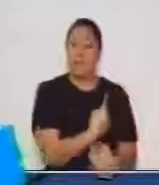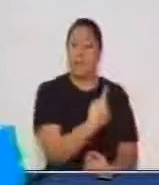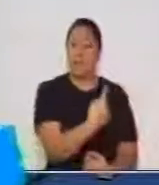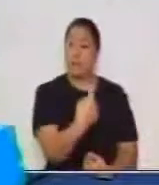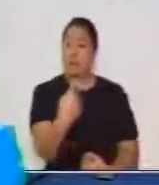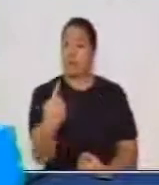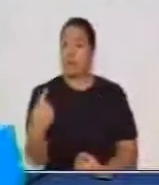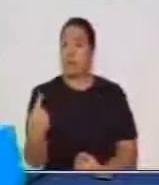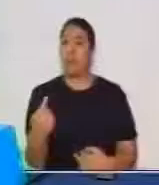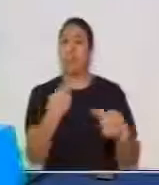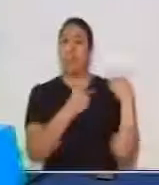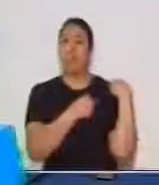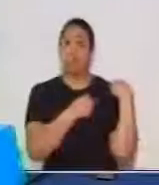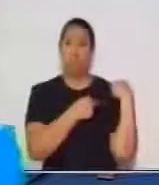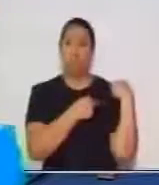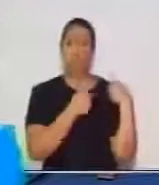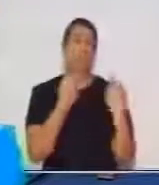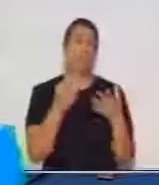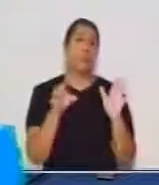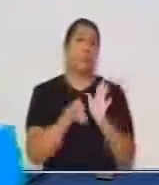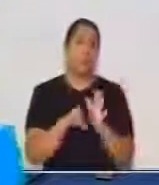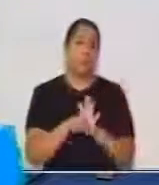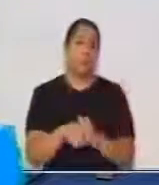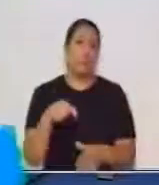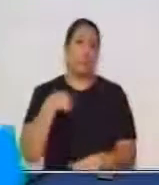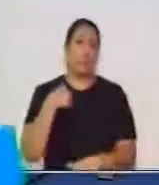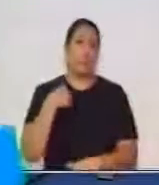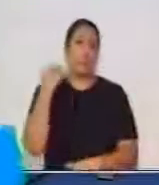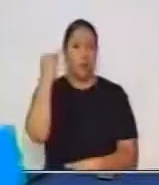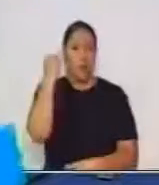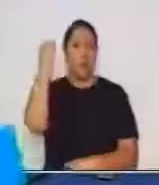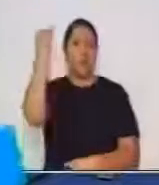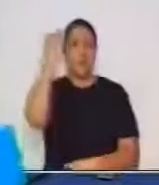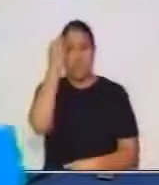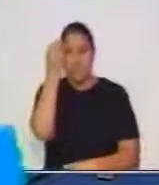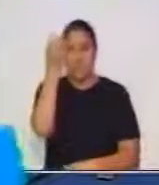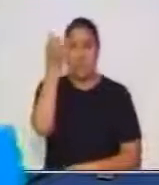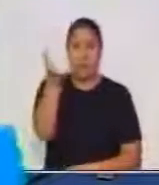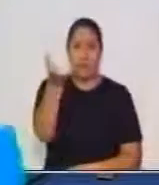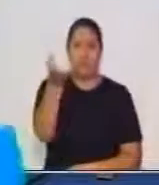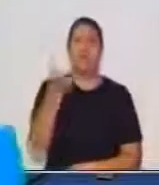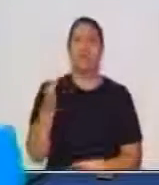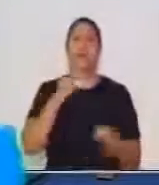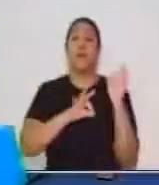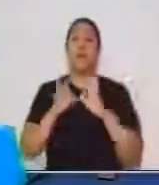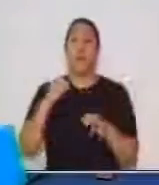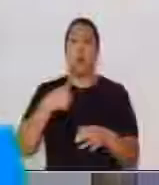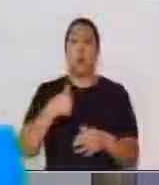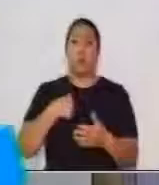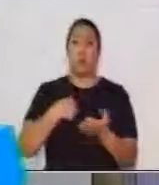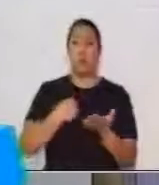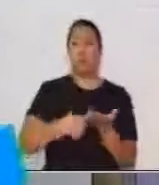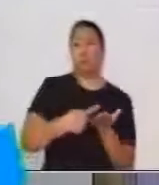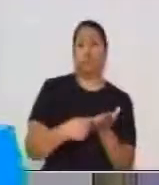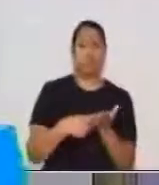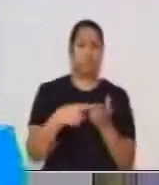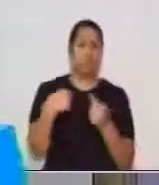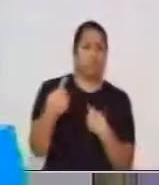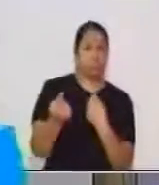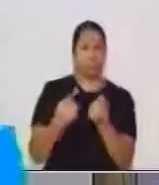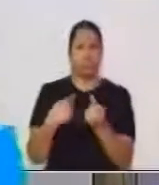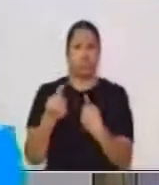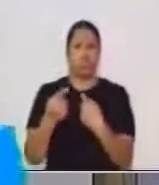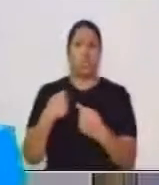específico. En ese momento puede ser el que aporta las ideas, o el que debate, o el que tiene alguna objeción, ¿sí? Pero